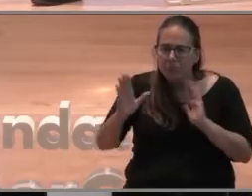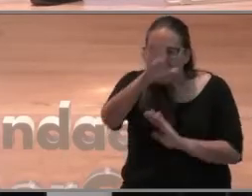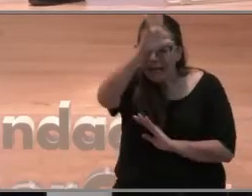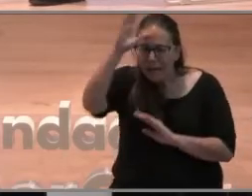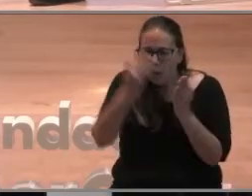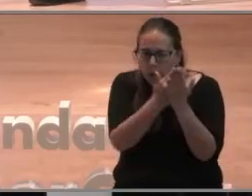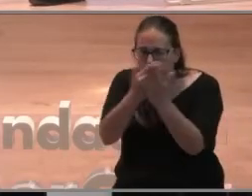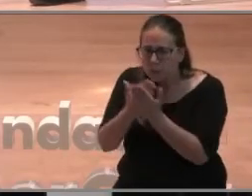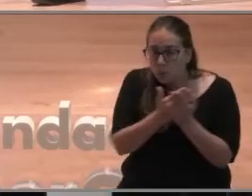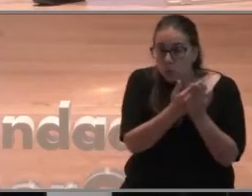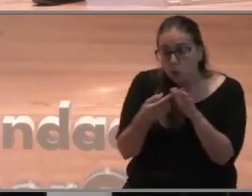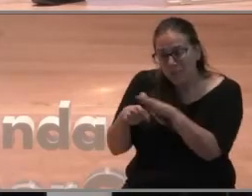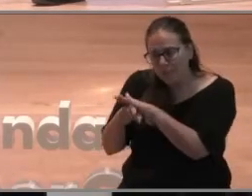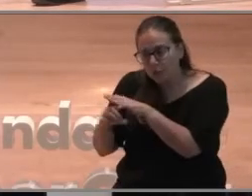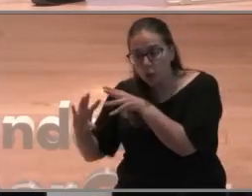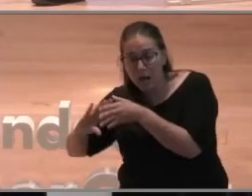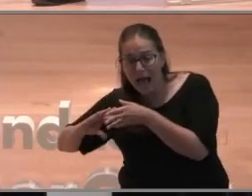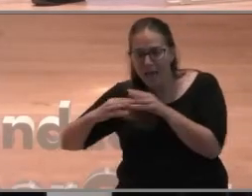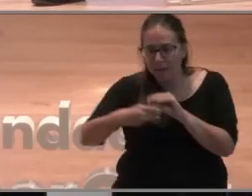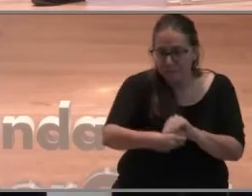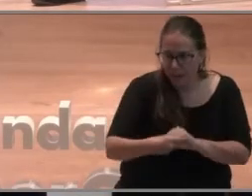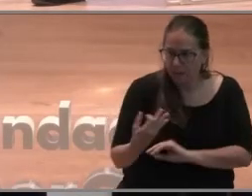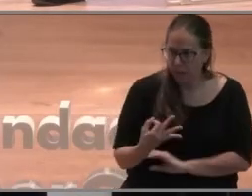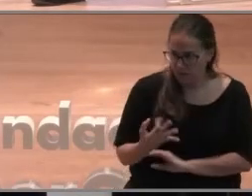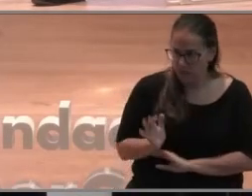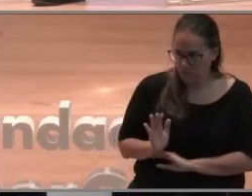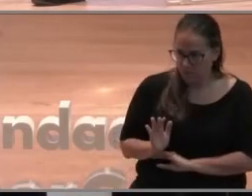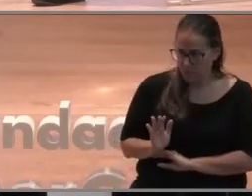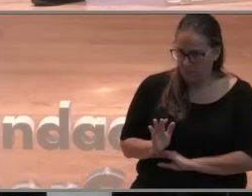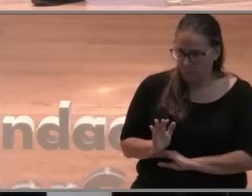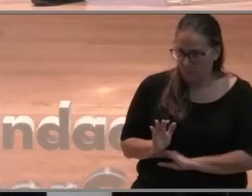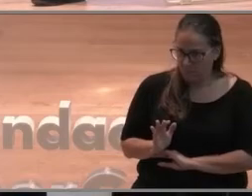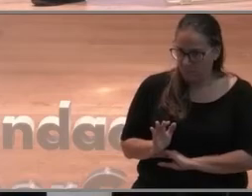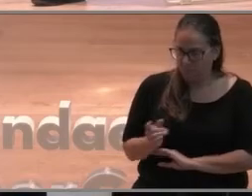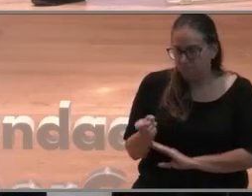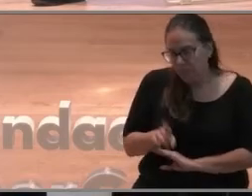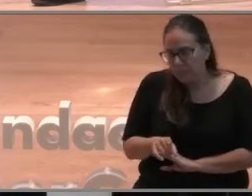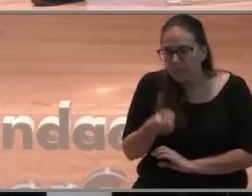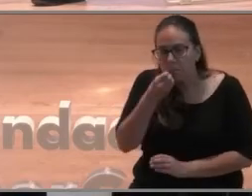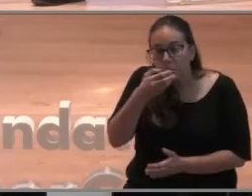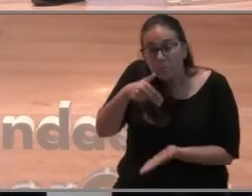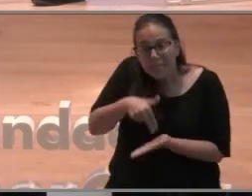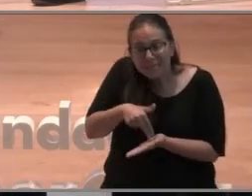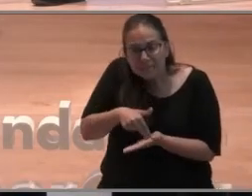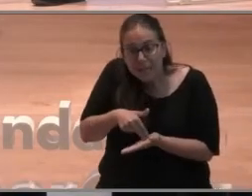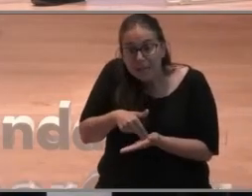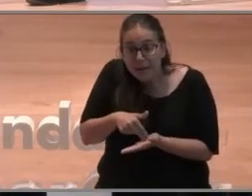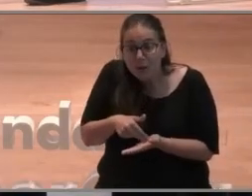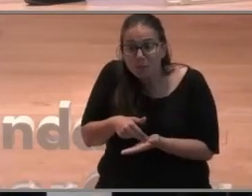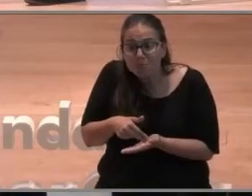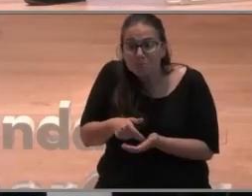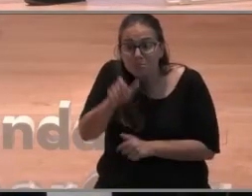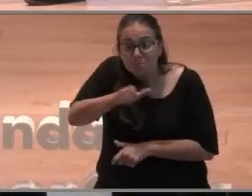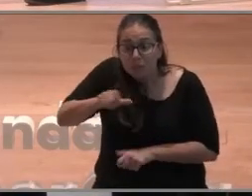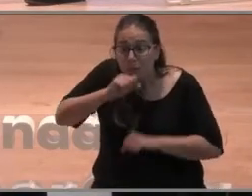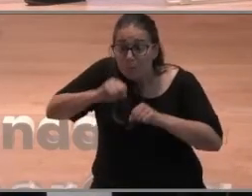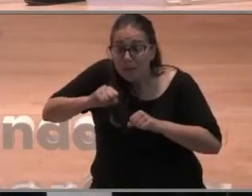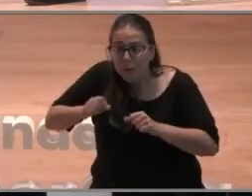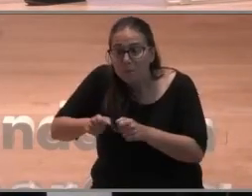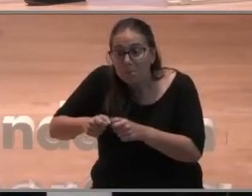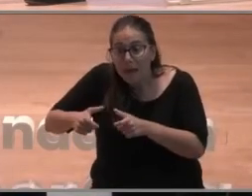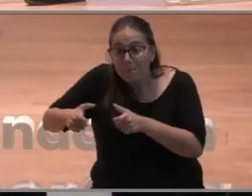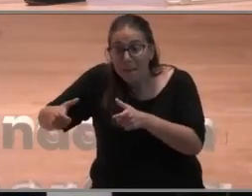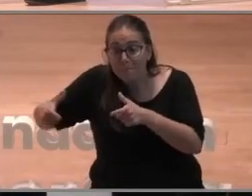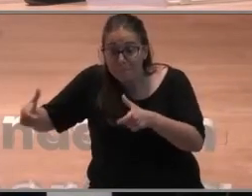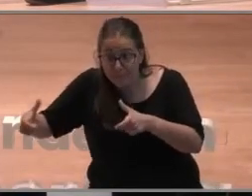ocurriendo. También es cierto que el bienestar, cada vez hay más gente mayor que vive más y